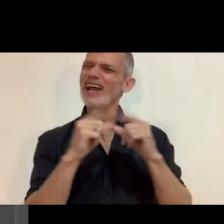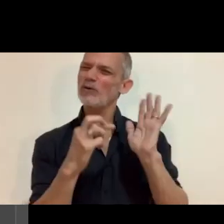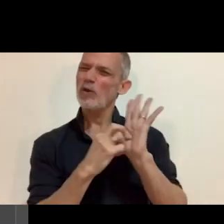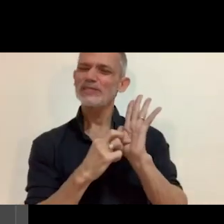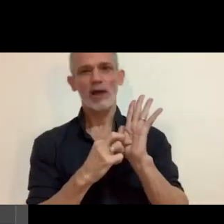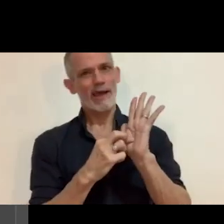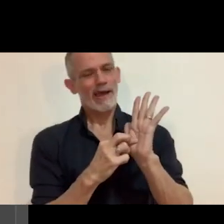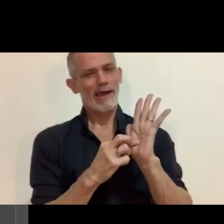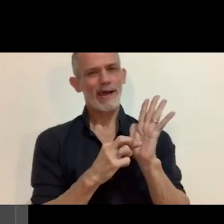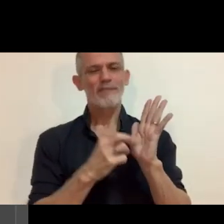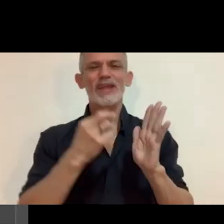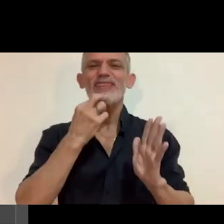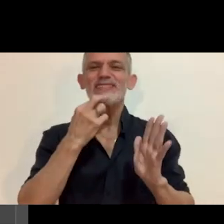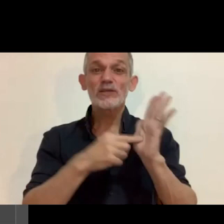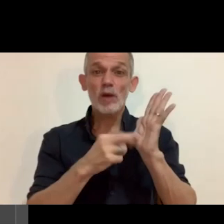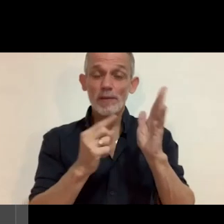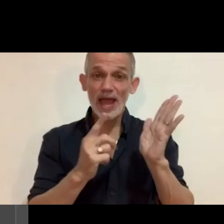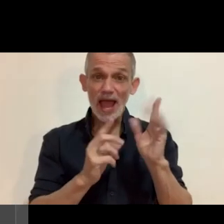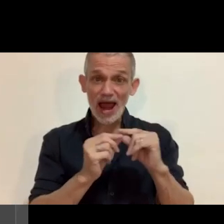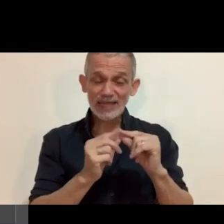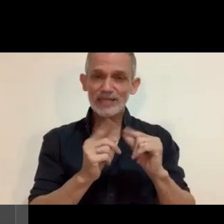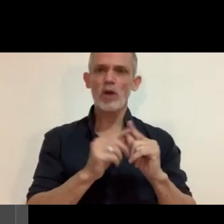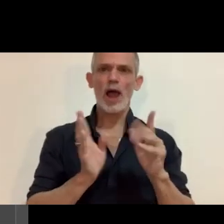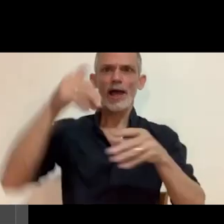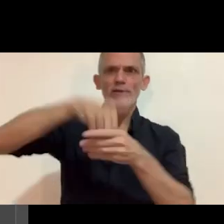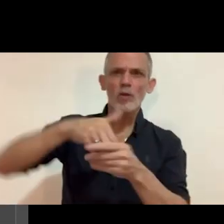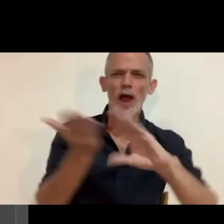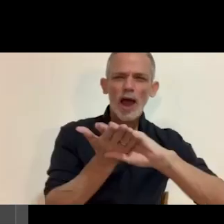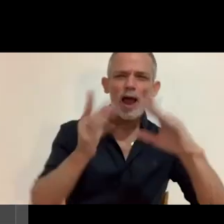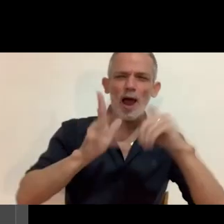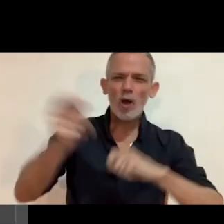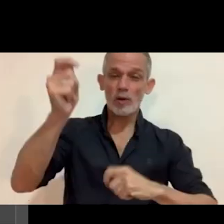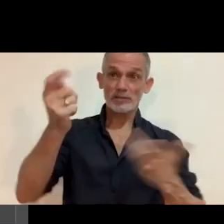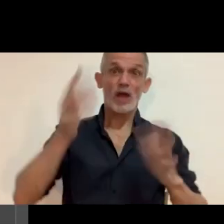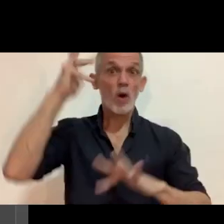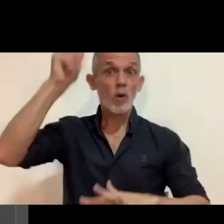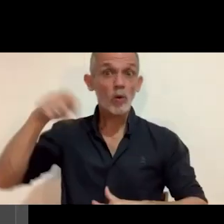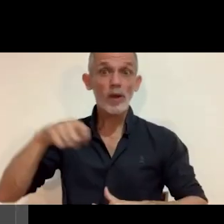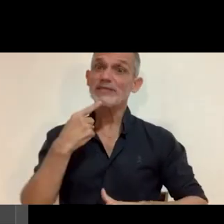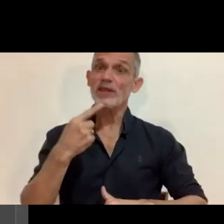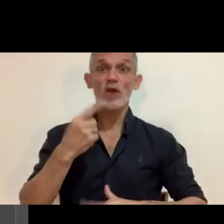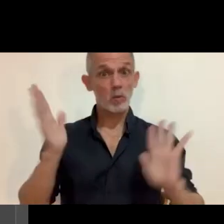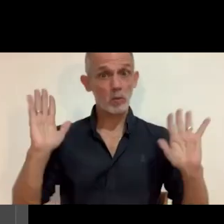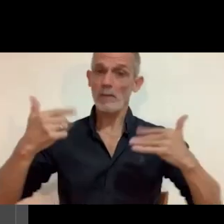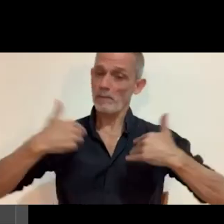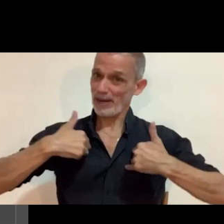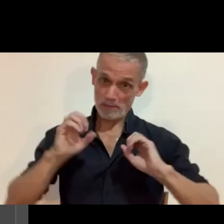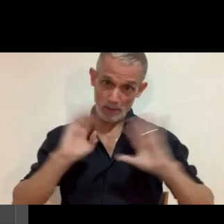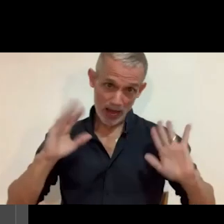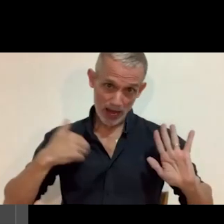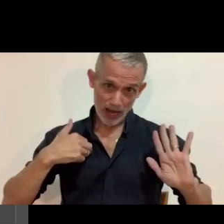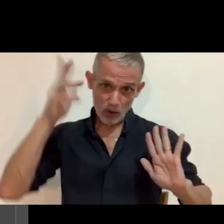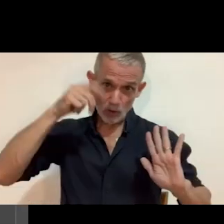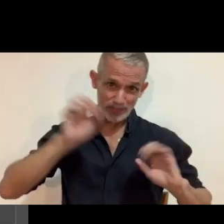se introduzca en la causa penal en trámite. Y hay jueces que lo han, a mi criterio muy mal, lo